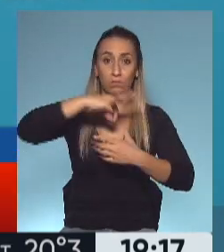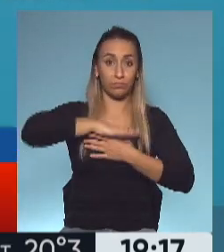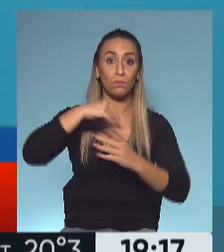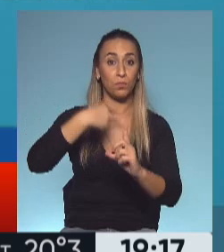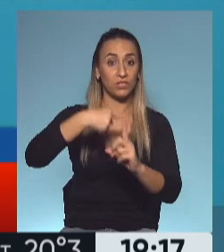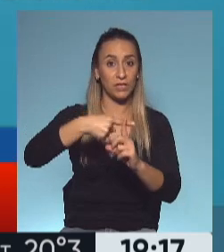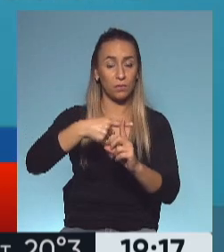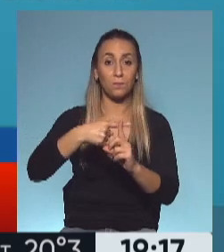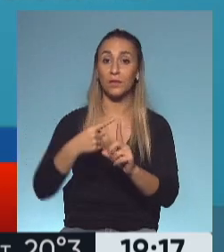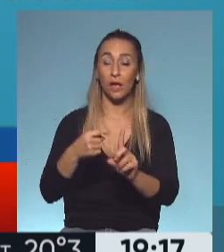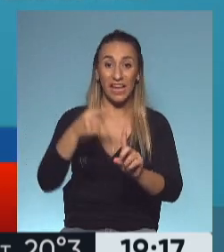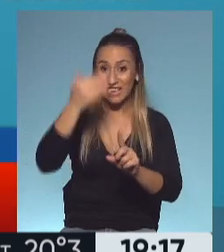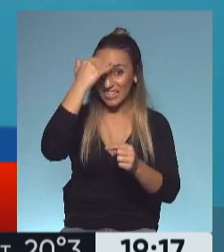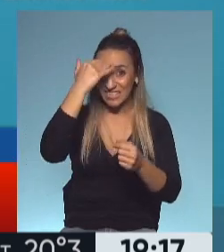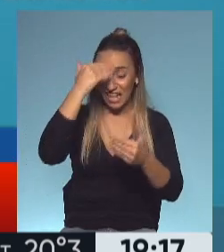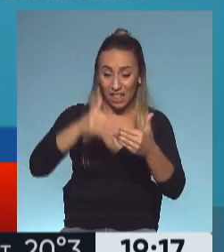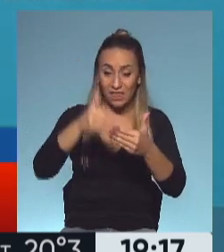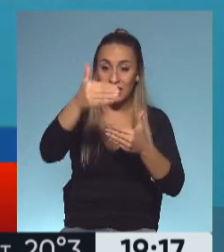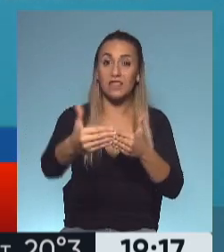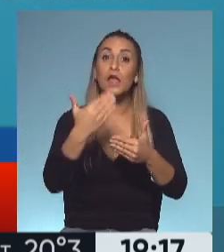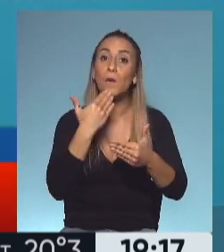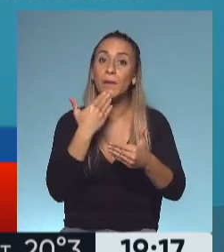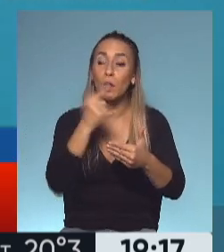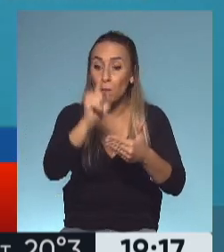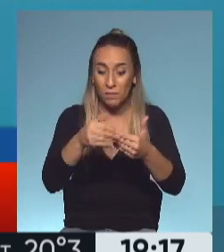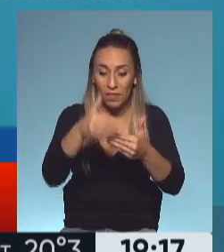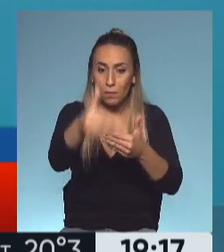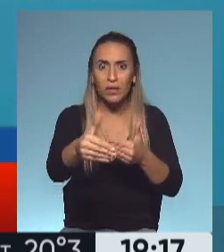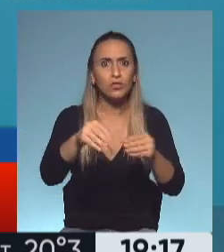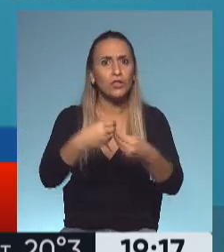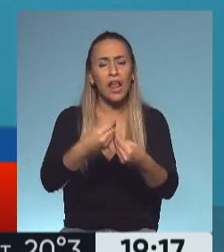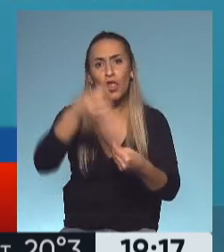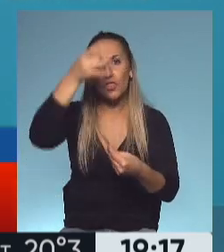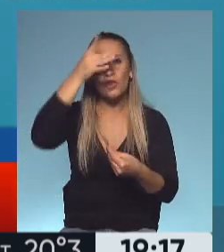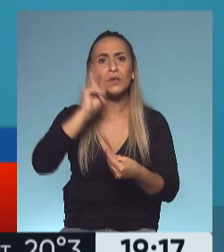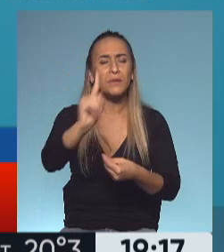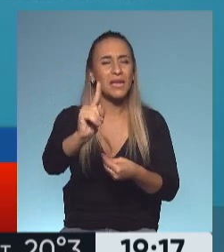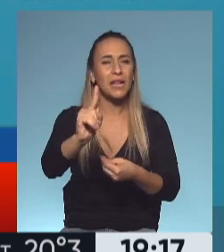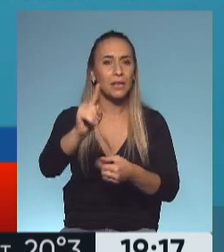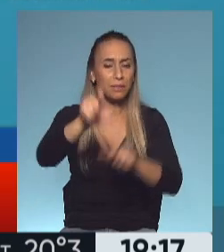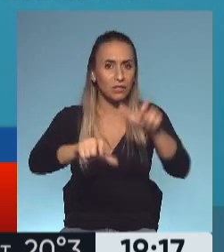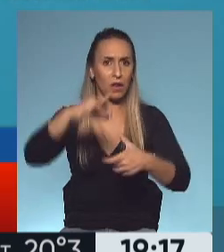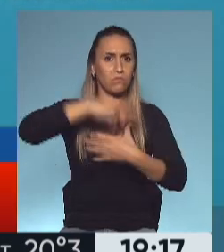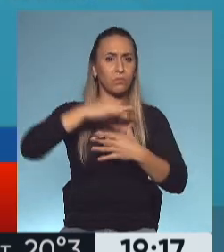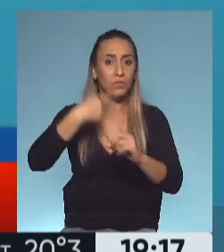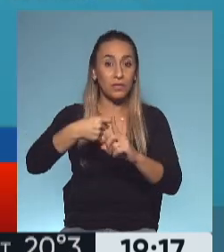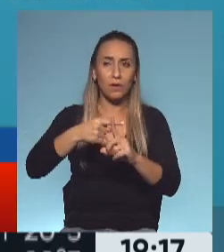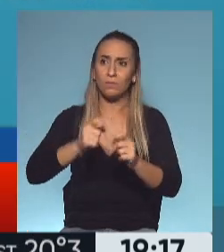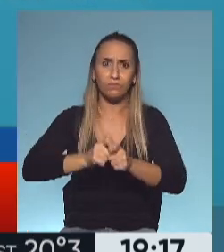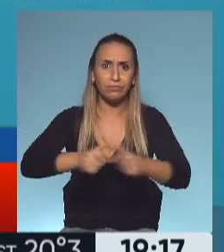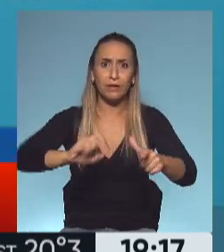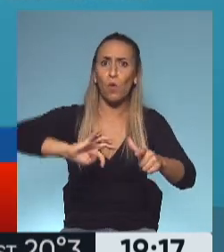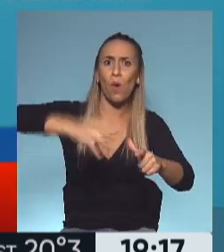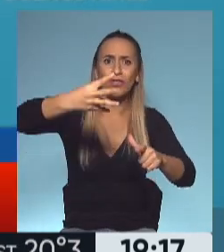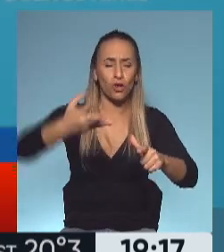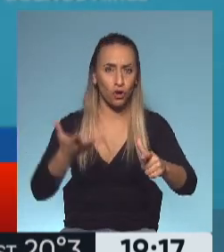mes después, el 15 de abril, llegábamos a los 12.000 casos promedio. Se